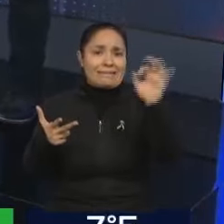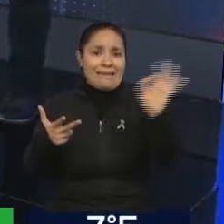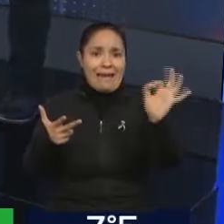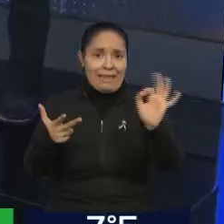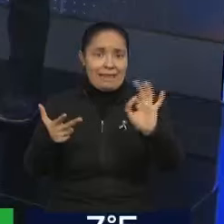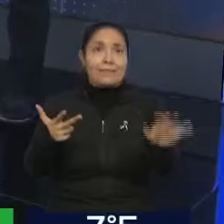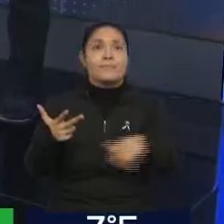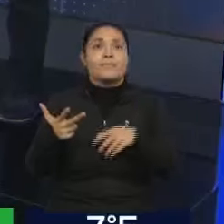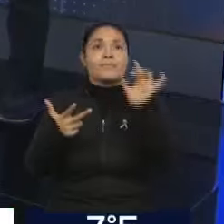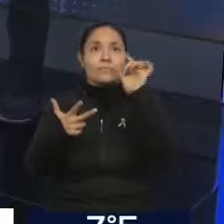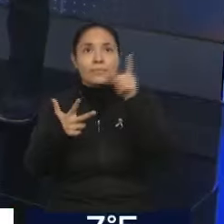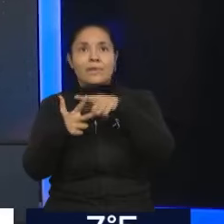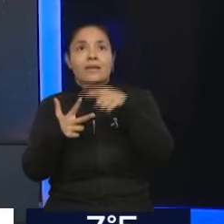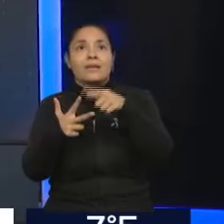N3...